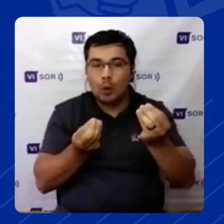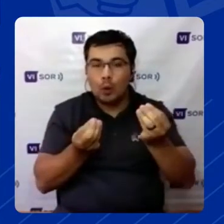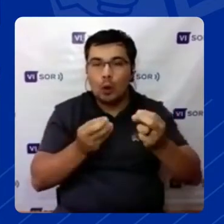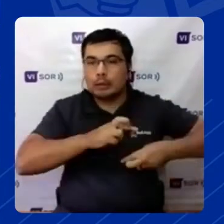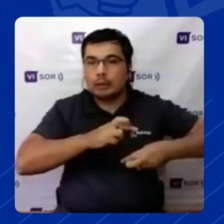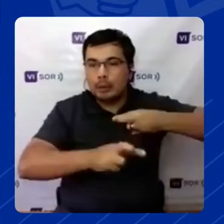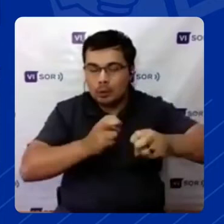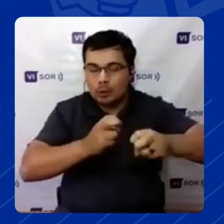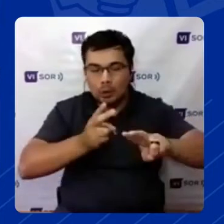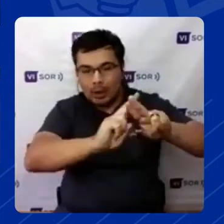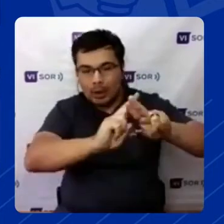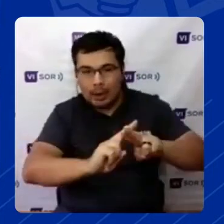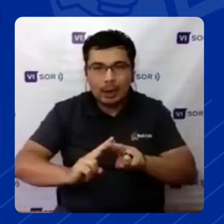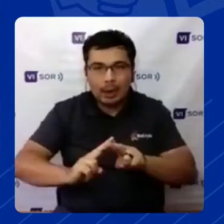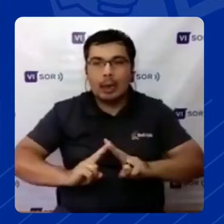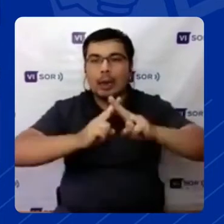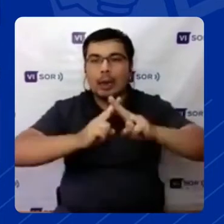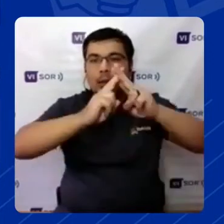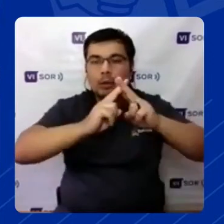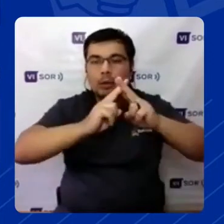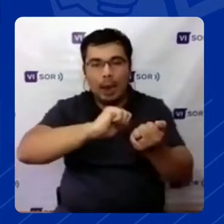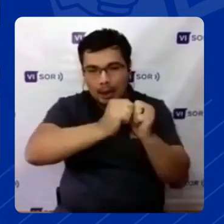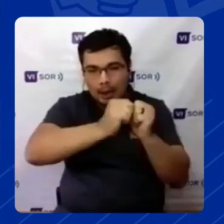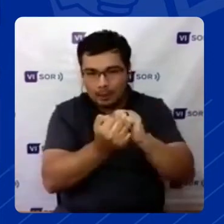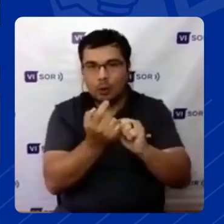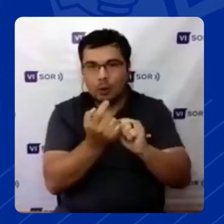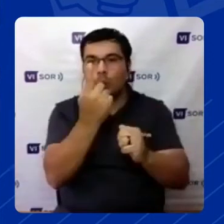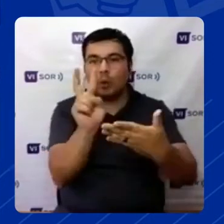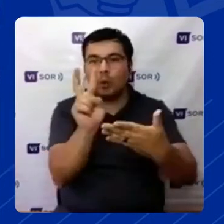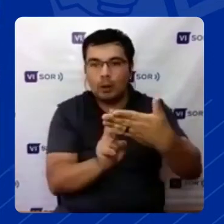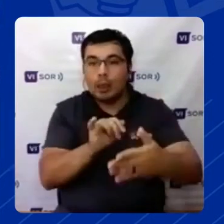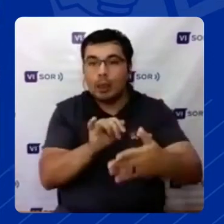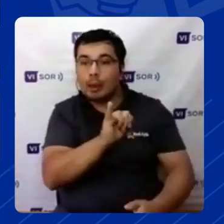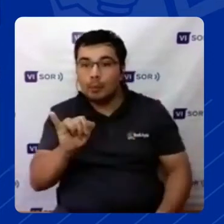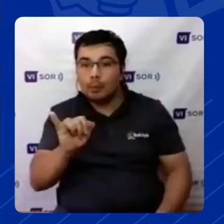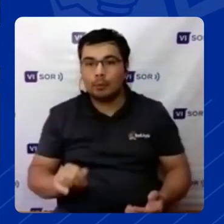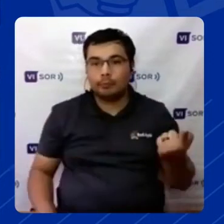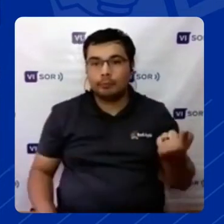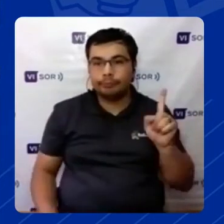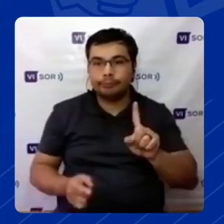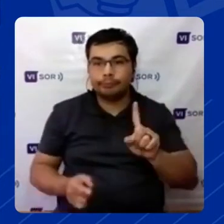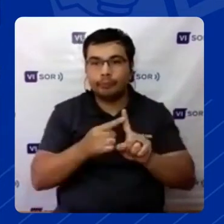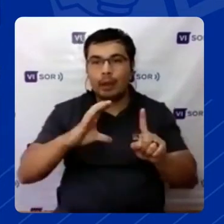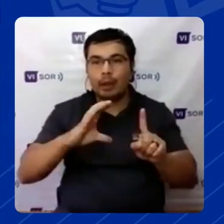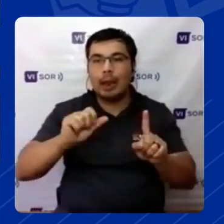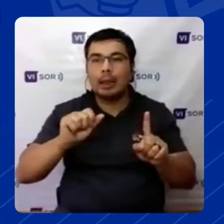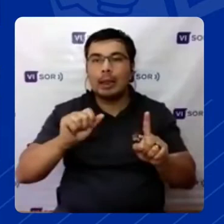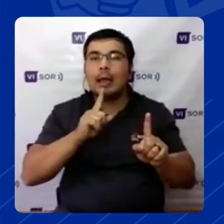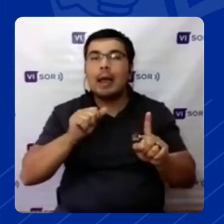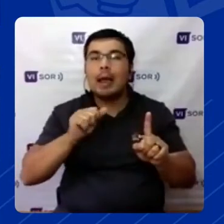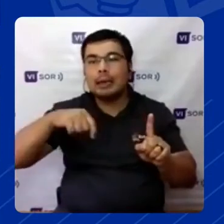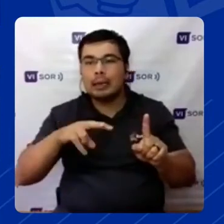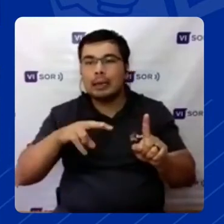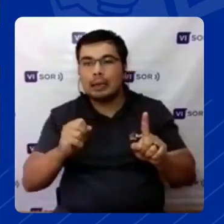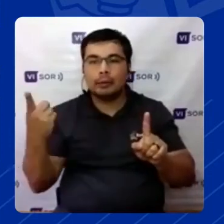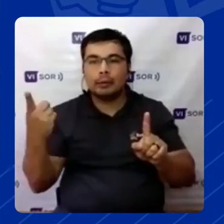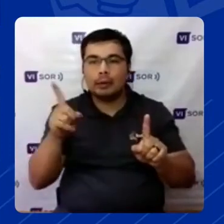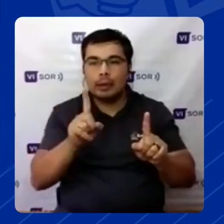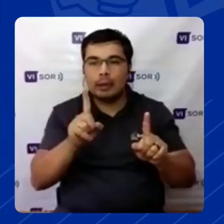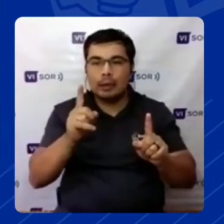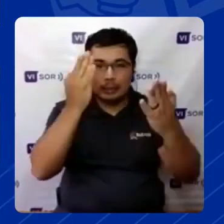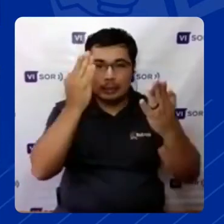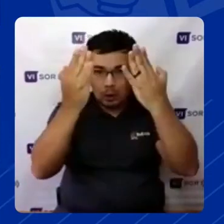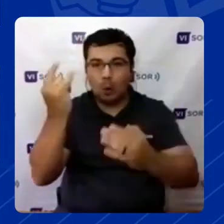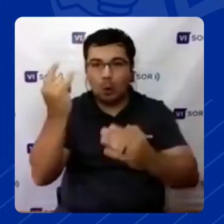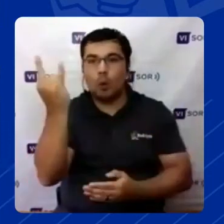texto. Luego, Catalina Pieper, que es psicóloga de la Universidad de los Andes, es también dinamizadora de lectura fácil,